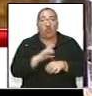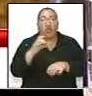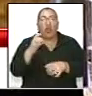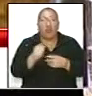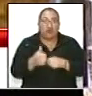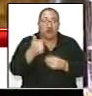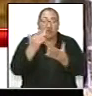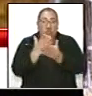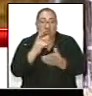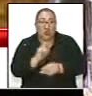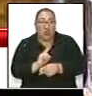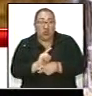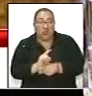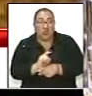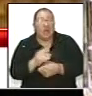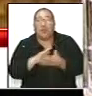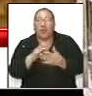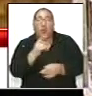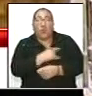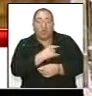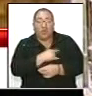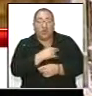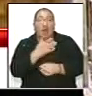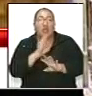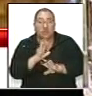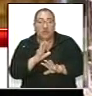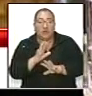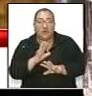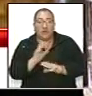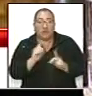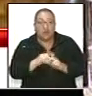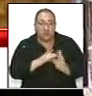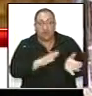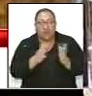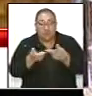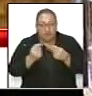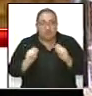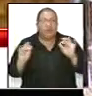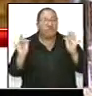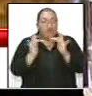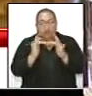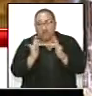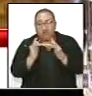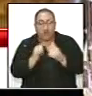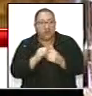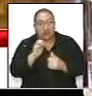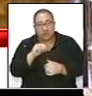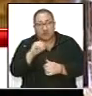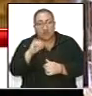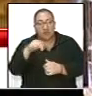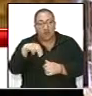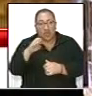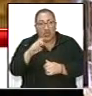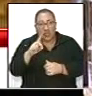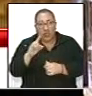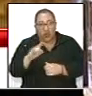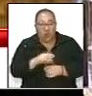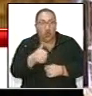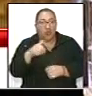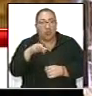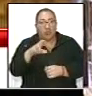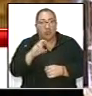quién contratar. Ese es un problema que nos preocupa y que estamos tratando de hacer una coordinación con Minedu, con Pronavec para poder